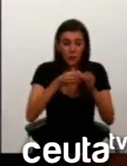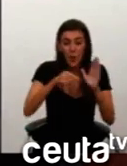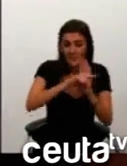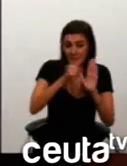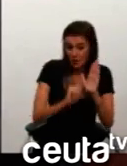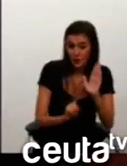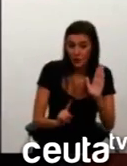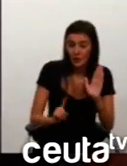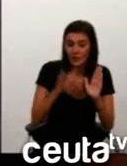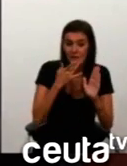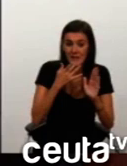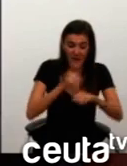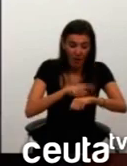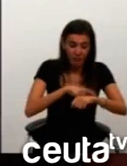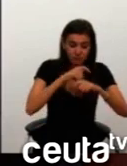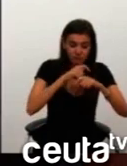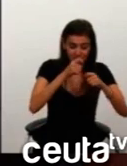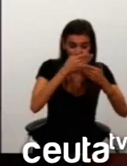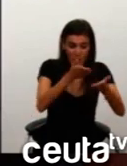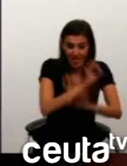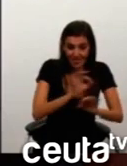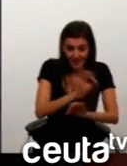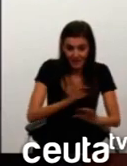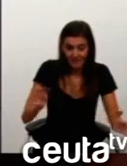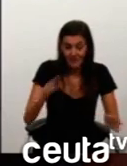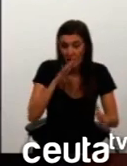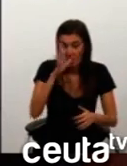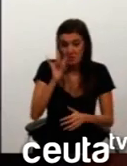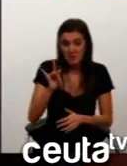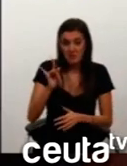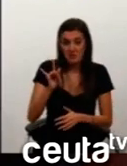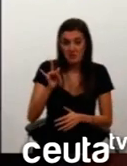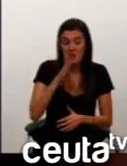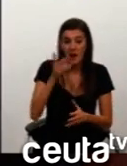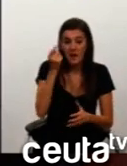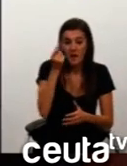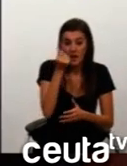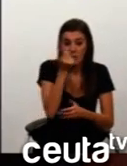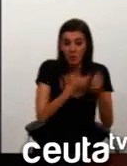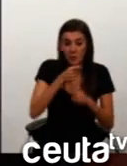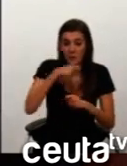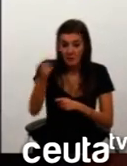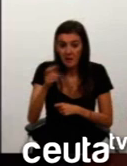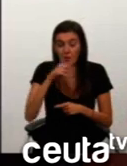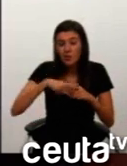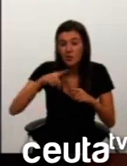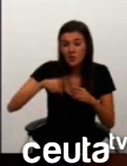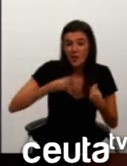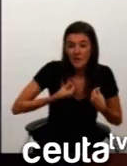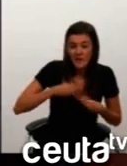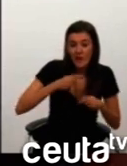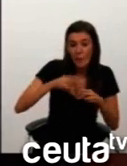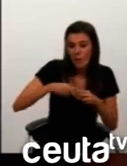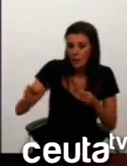adscritos no se les daba ni la hora. Bueno, ahora se les va a dar también una dotación económica. Cosas de la vida y cosas de la